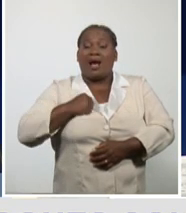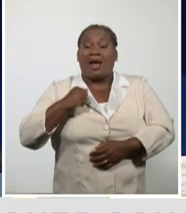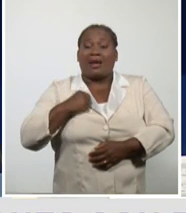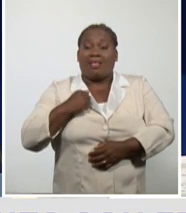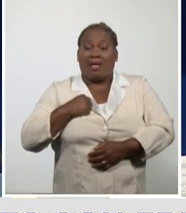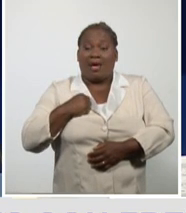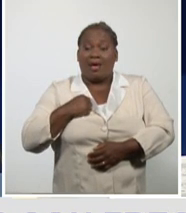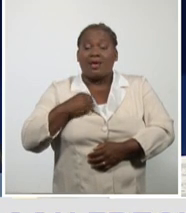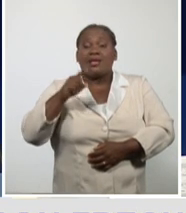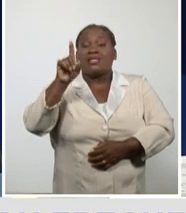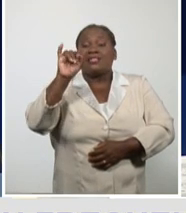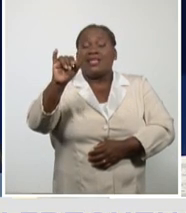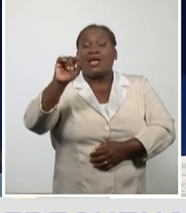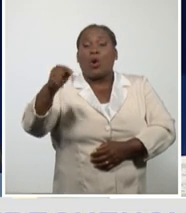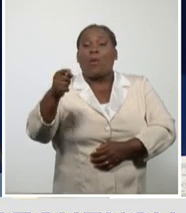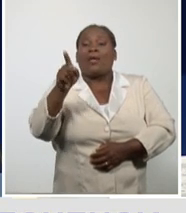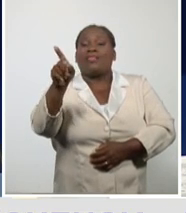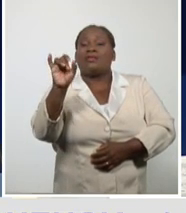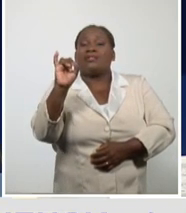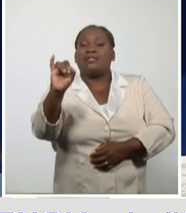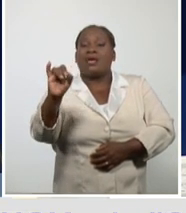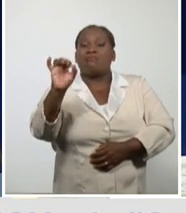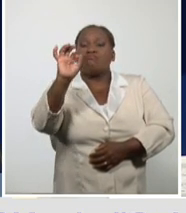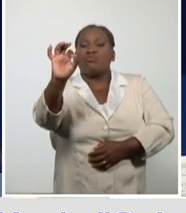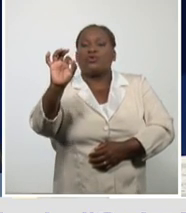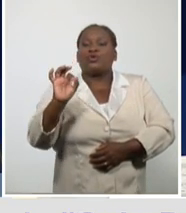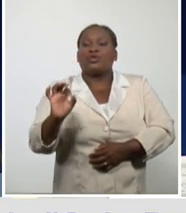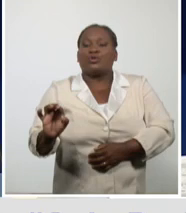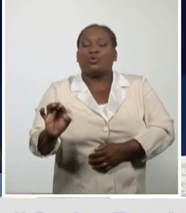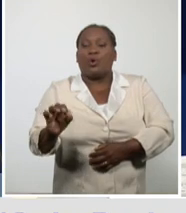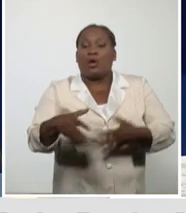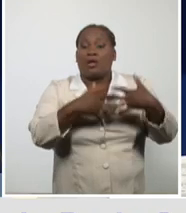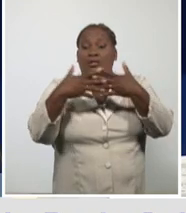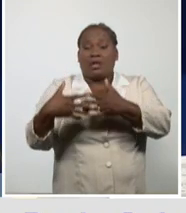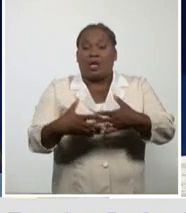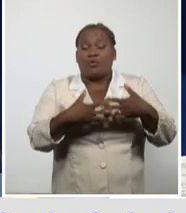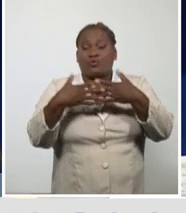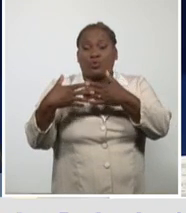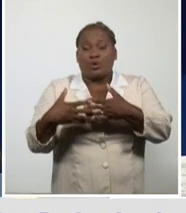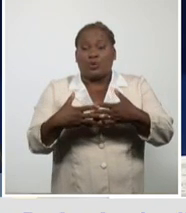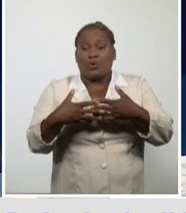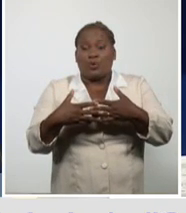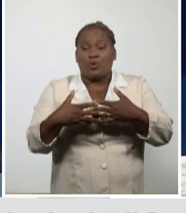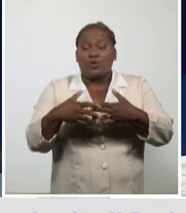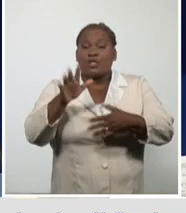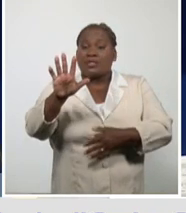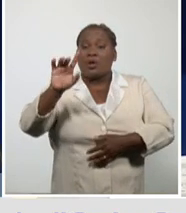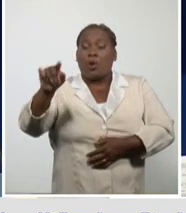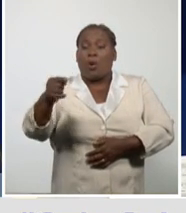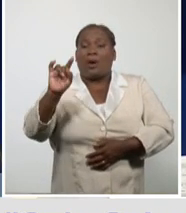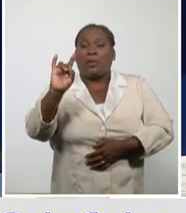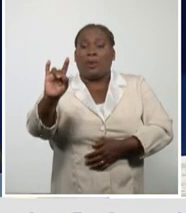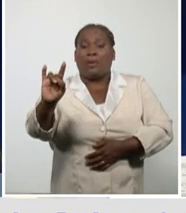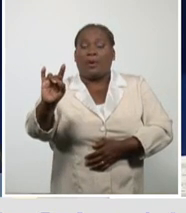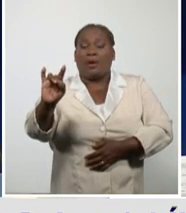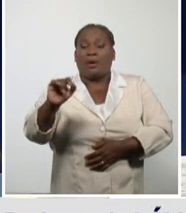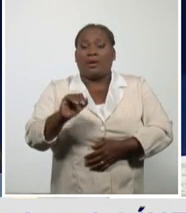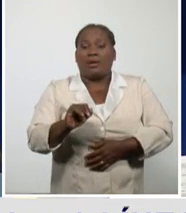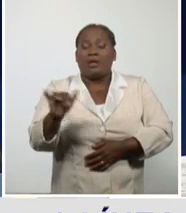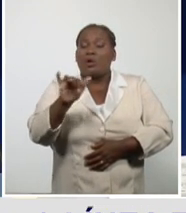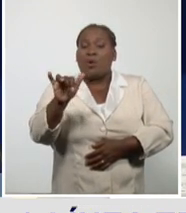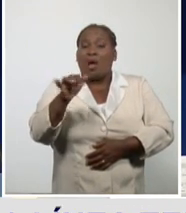de 6,16%, Estados Unidos de Norteamérica con una tasa de 5,9%, y como yo dije